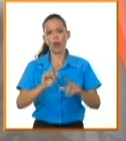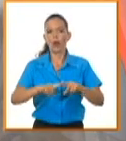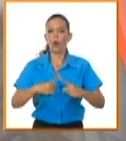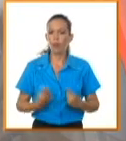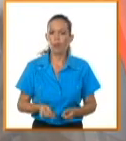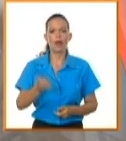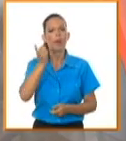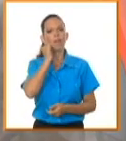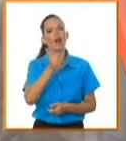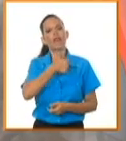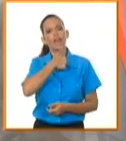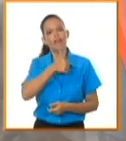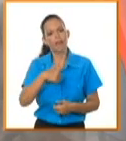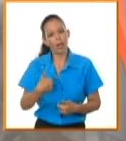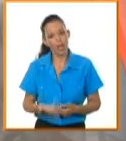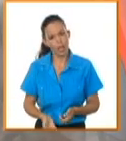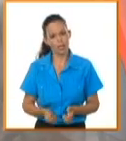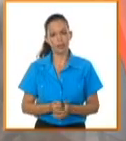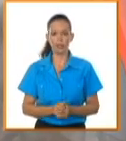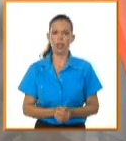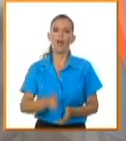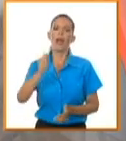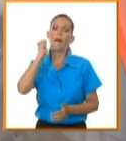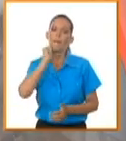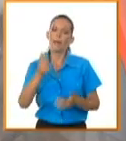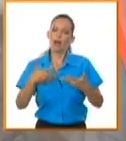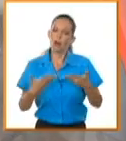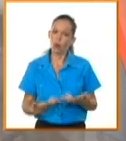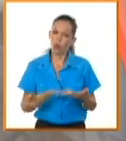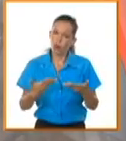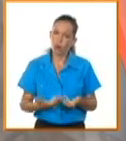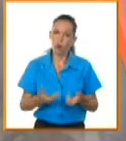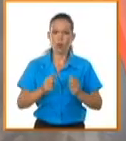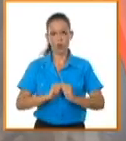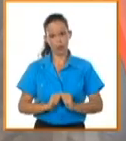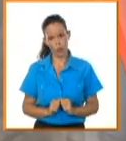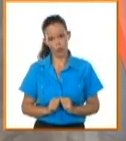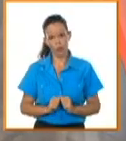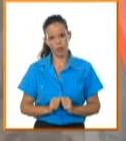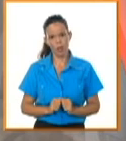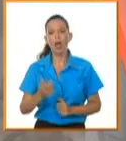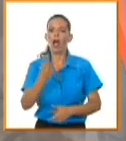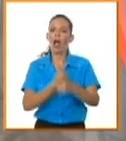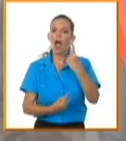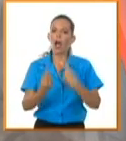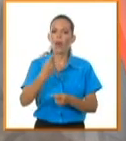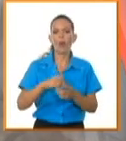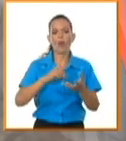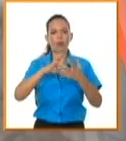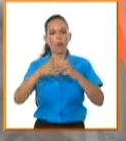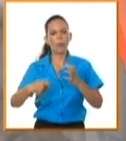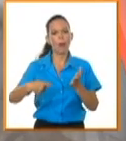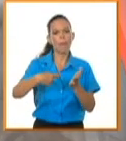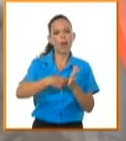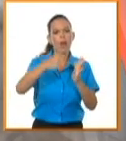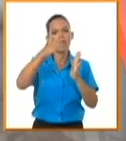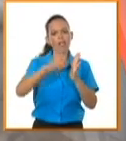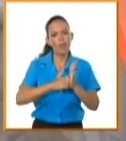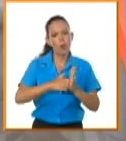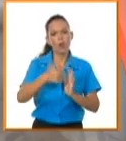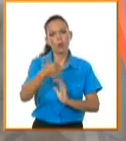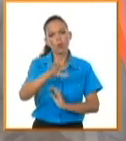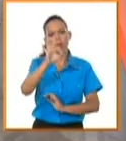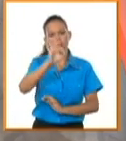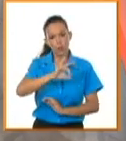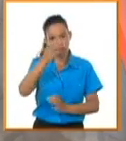Porque existe incluso la bonificación que unas son de los bancos otras son de incluso de la propia entidad la facilidad